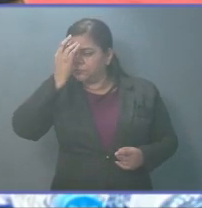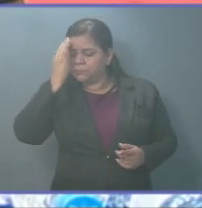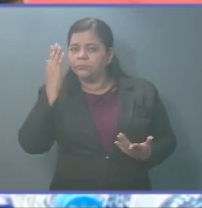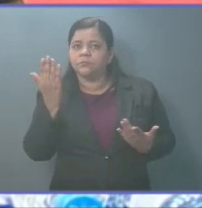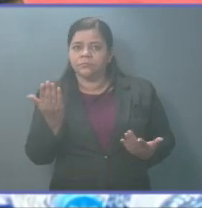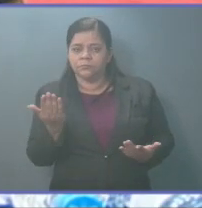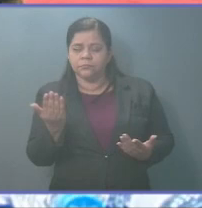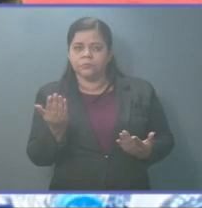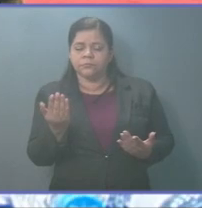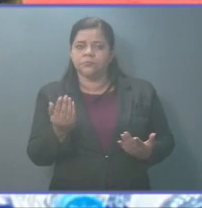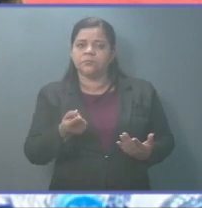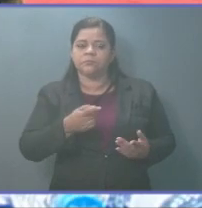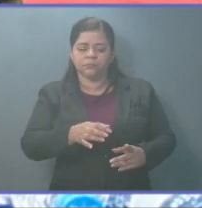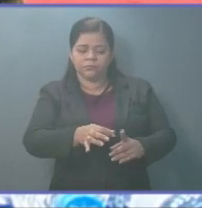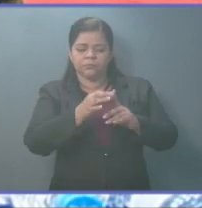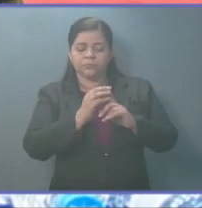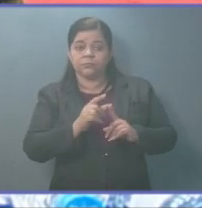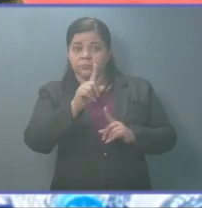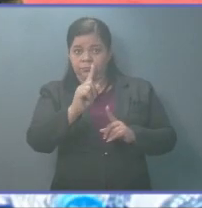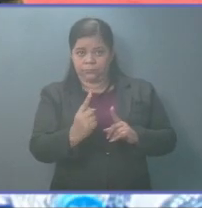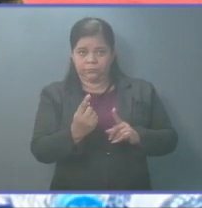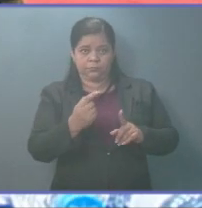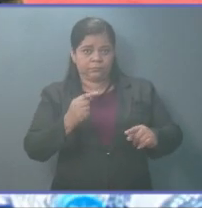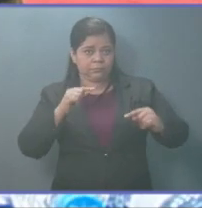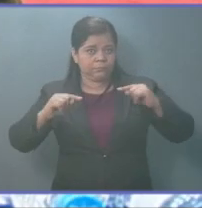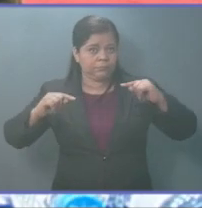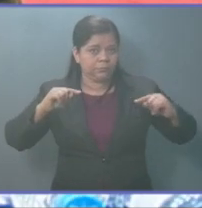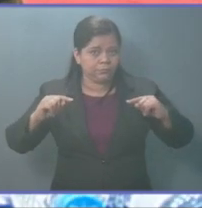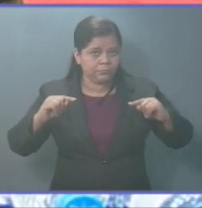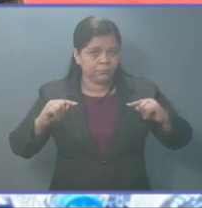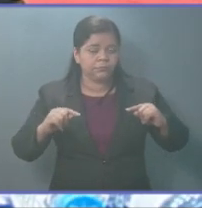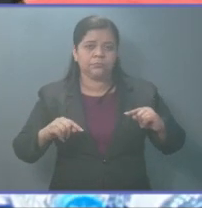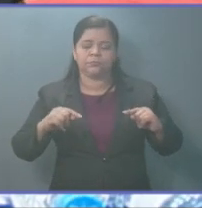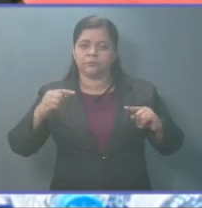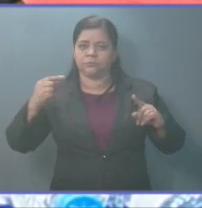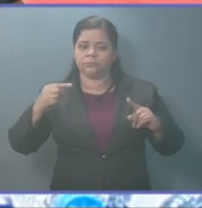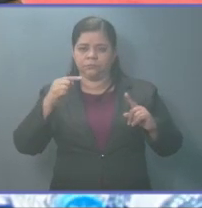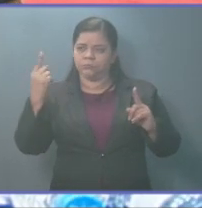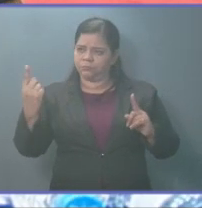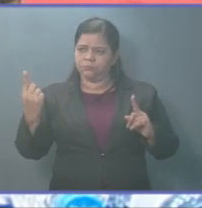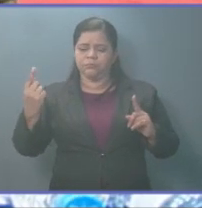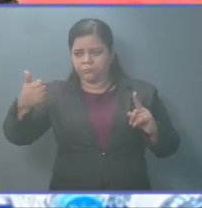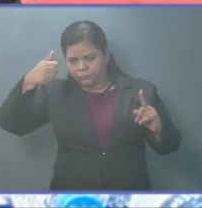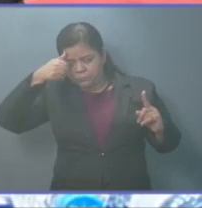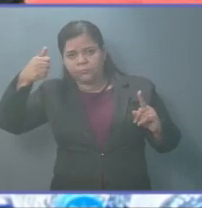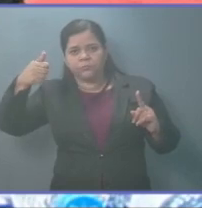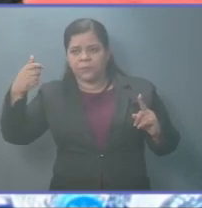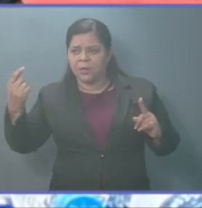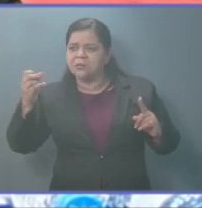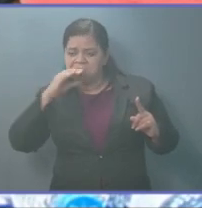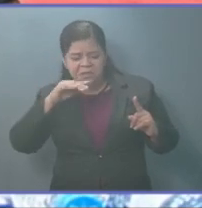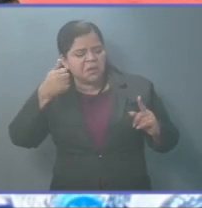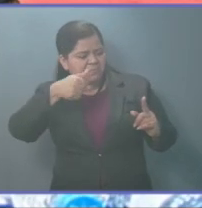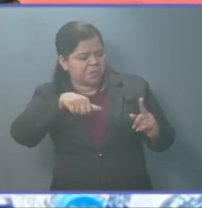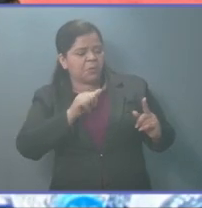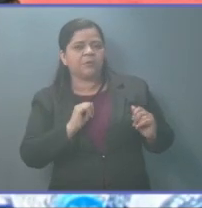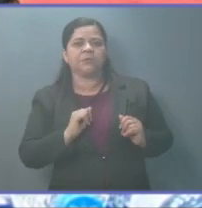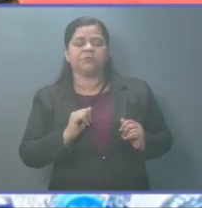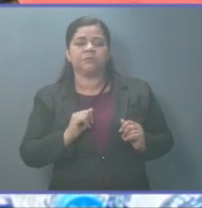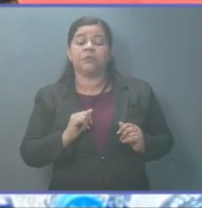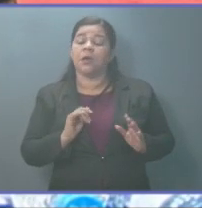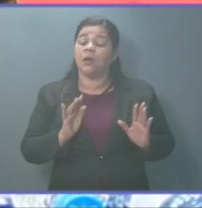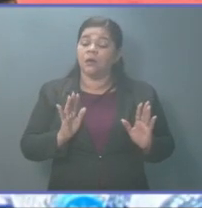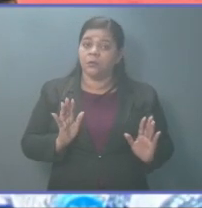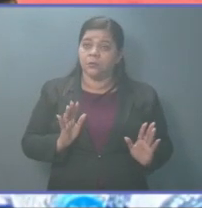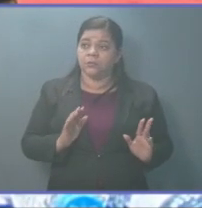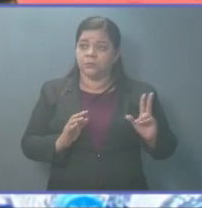se le nombre un jefe del Estado Mayor Presidencial y que él lo apruebe. Y que exista